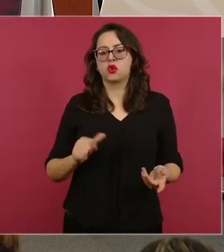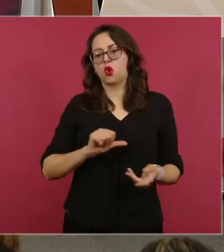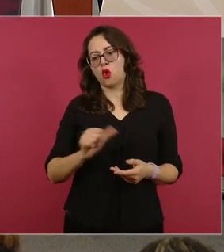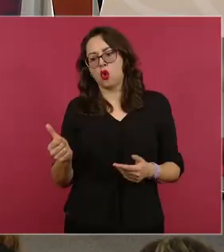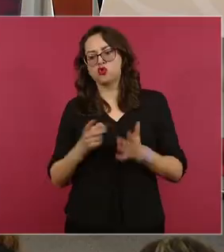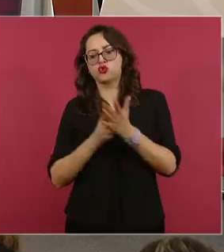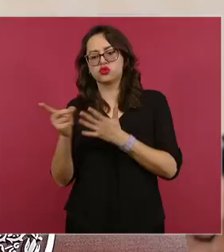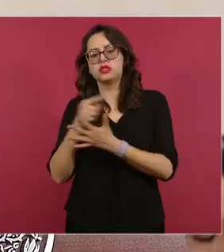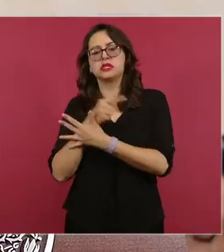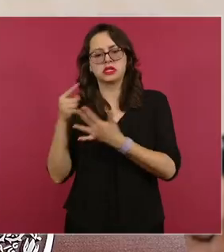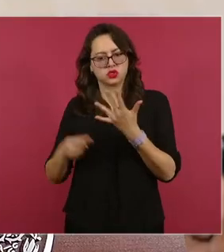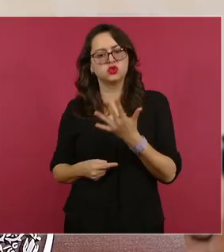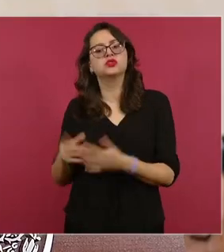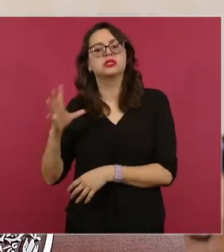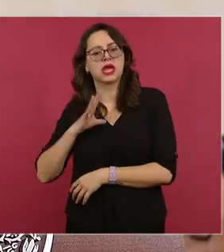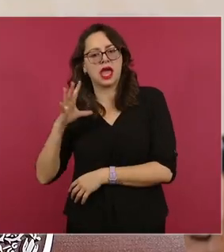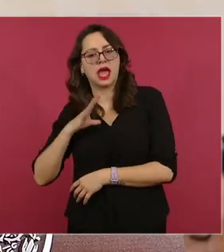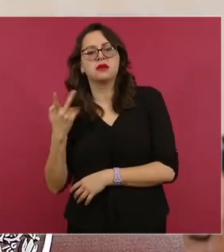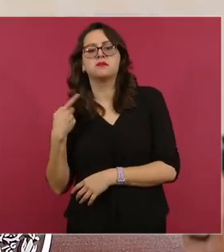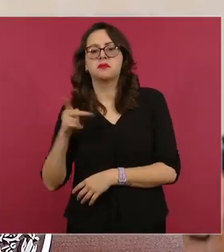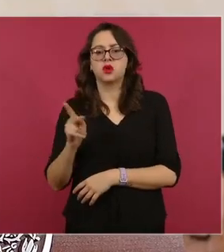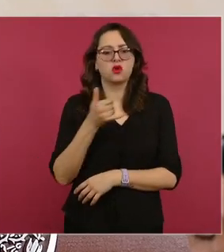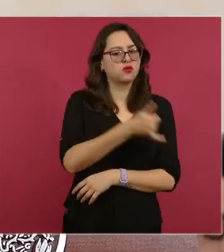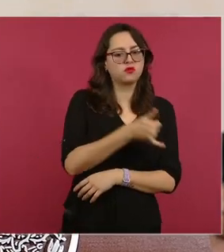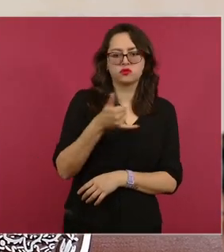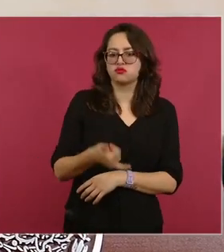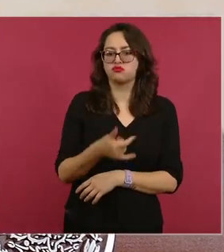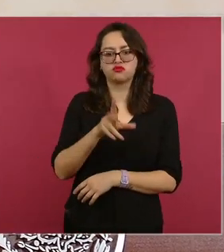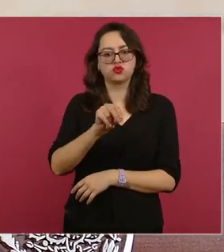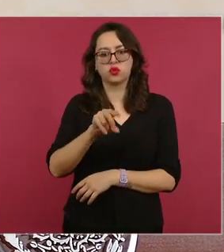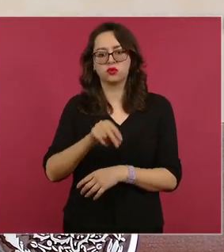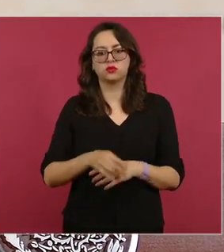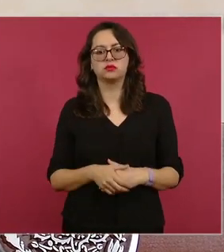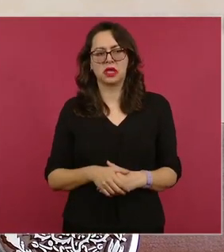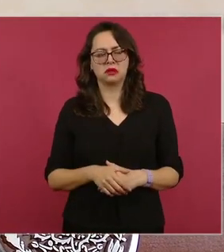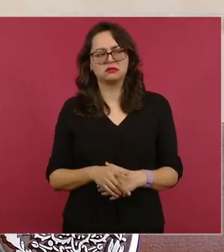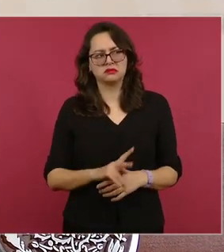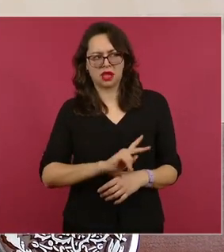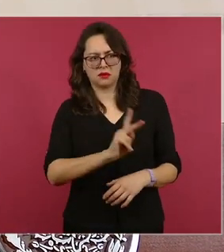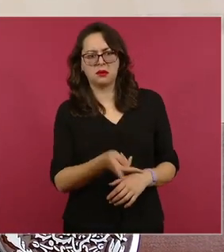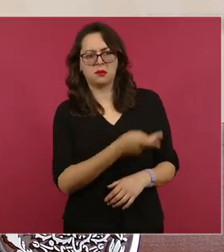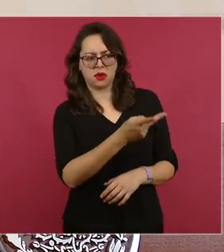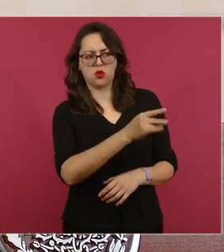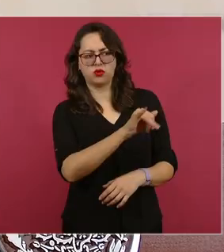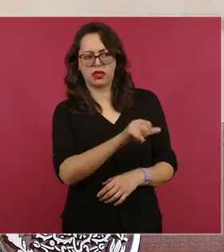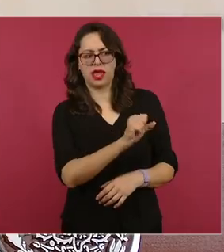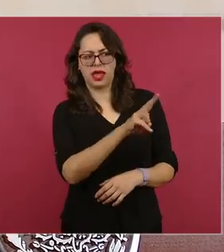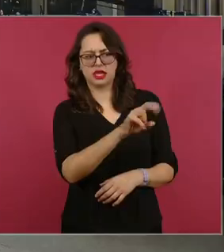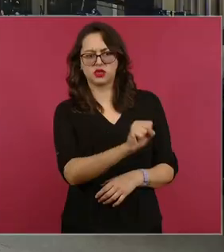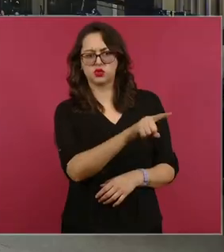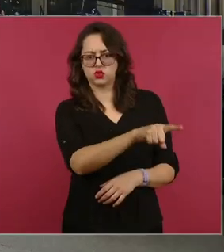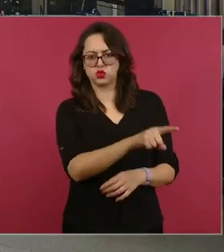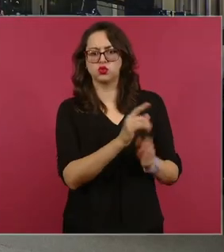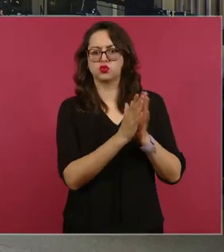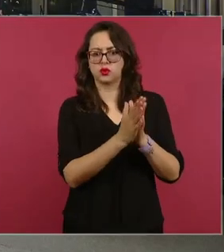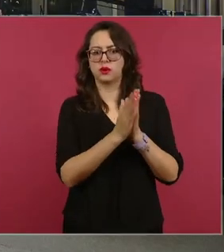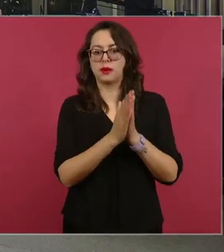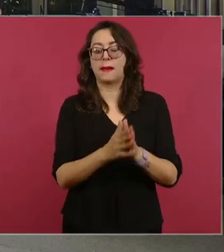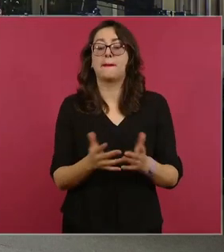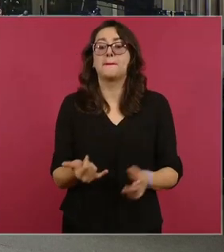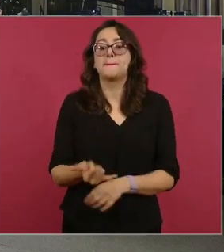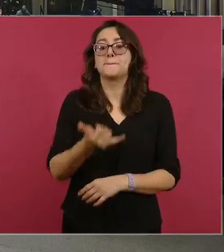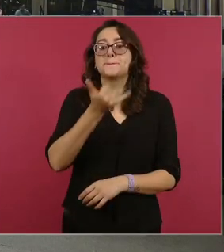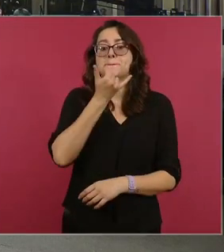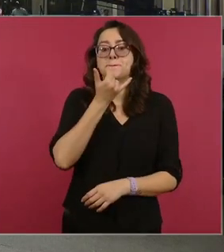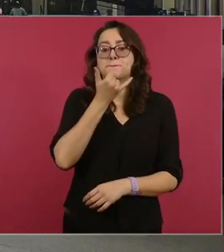sí existe ya, señor presidente. Muy bien, pues con Jesús lo vemos. Sí. Miren, gracias. Me voy a tener que ir